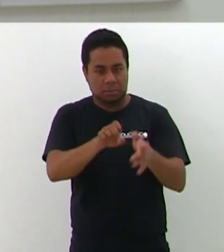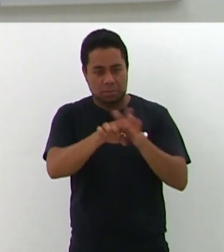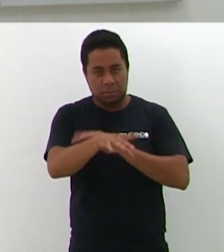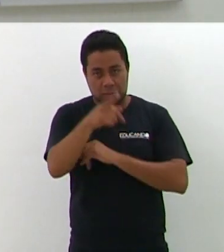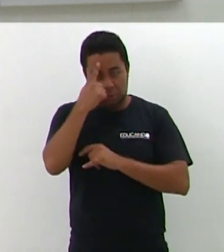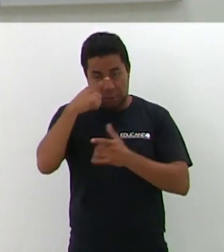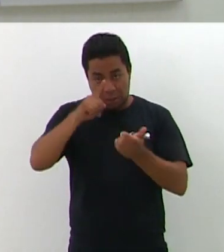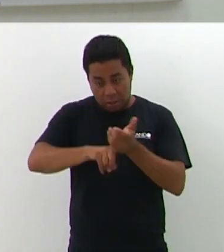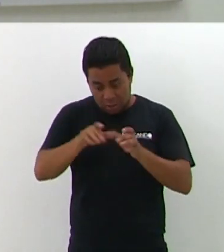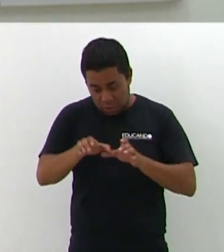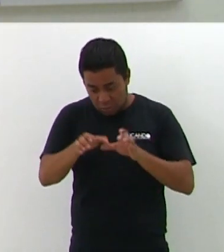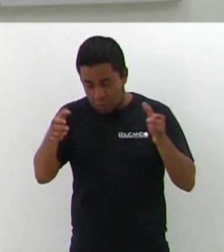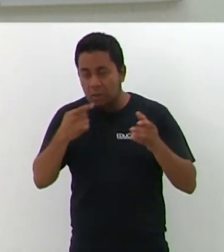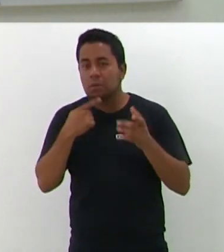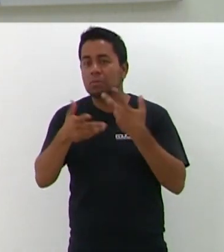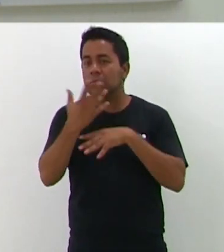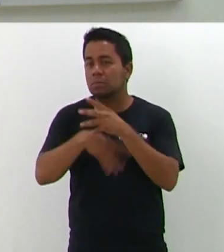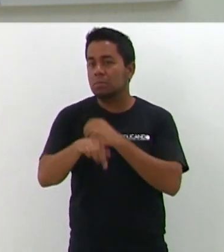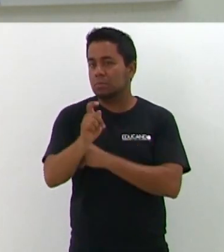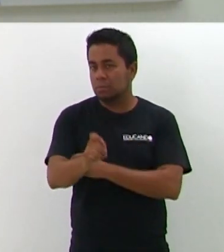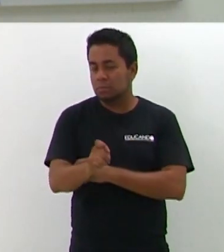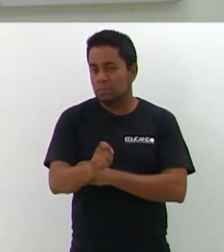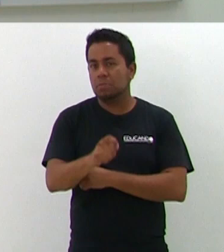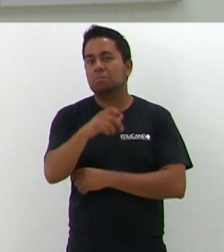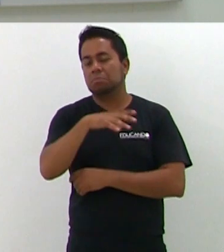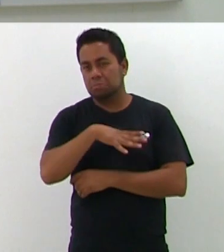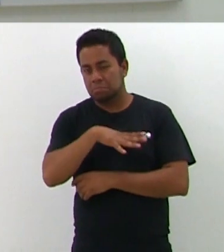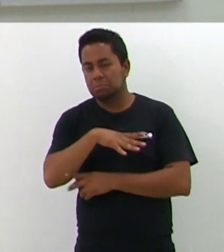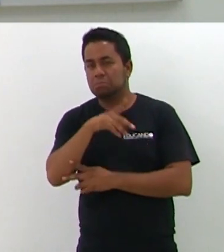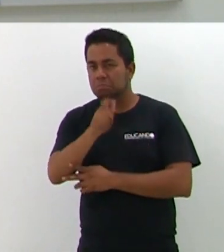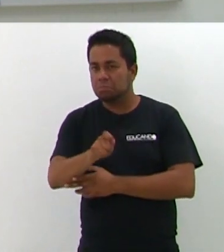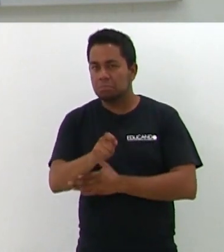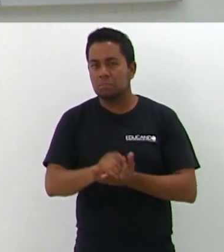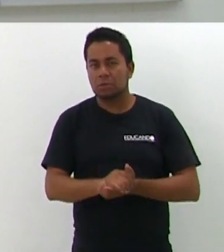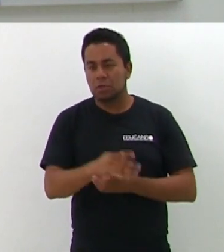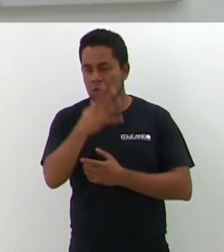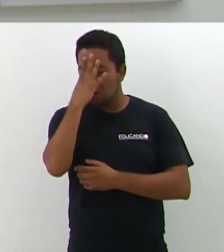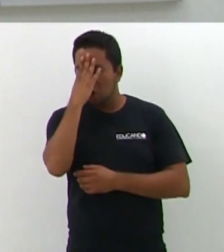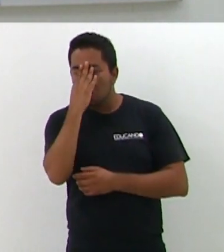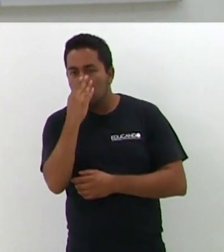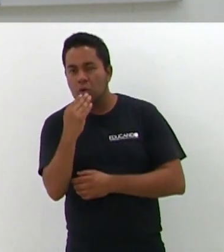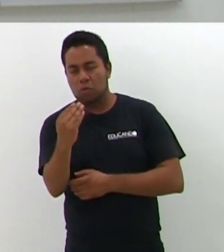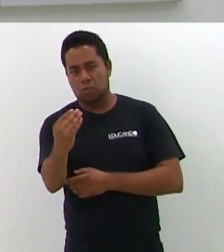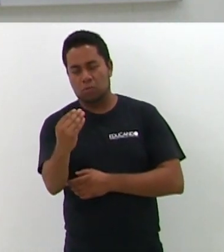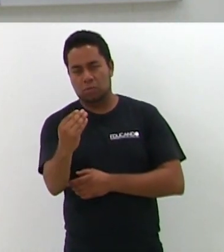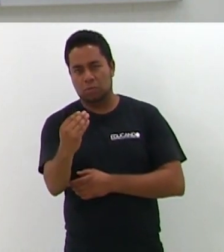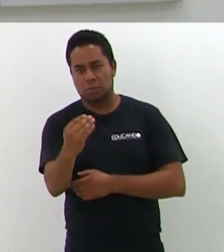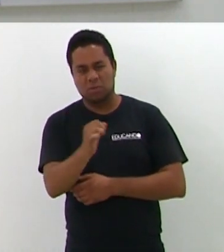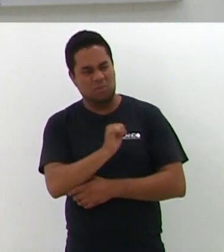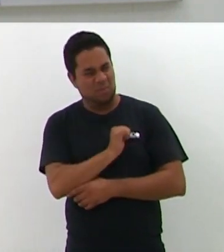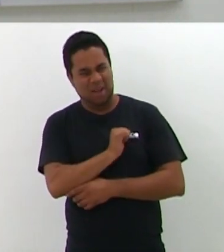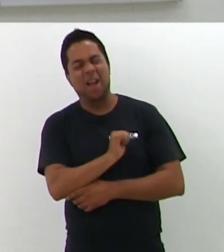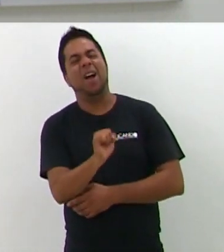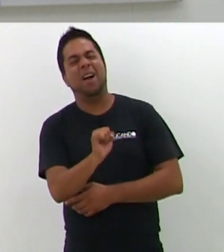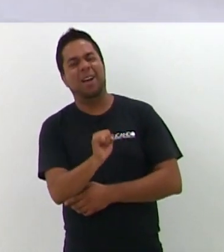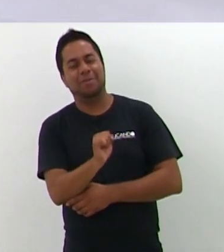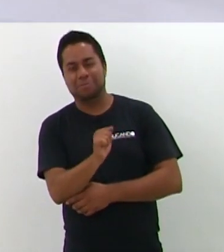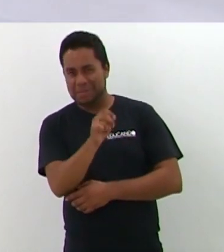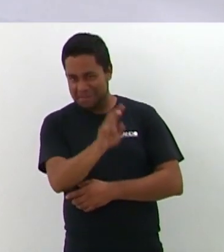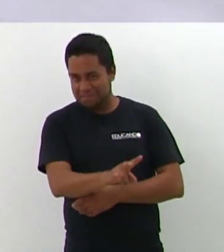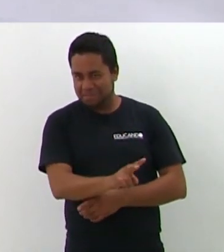los cuentos, ¿qué dicen? Que hay un lobito malo,